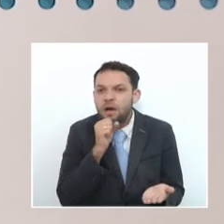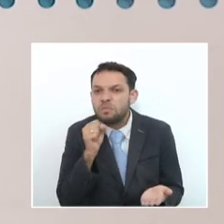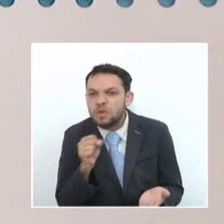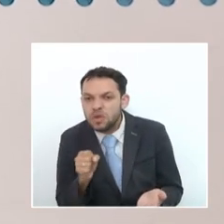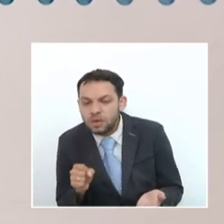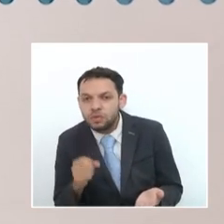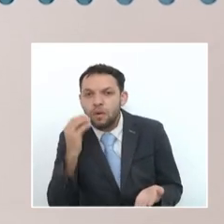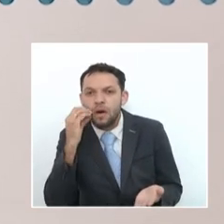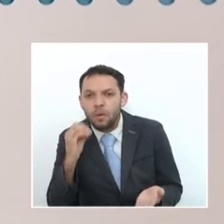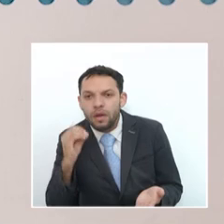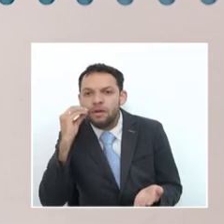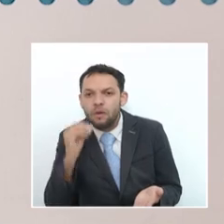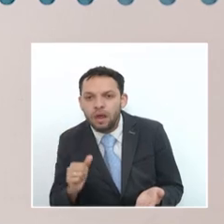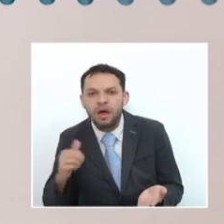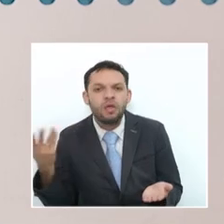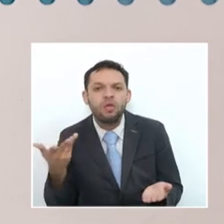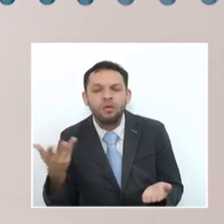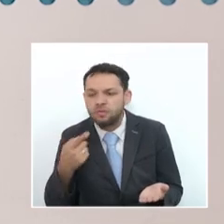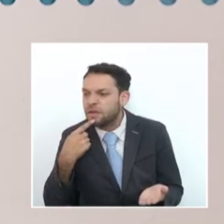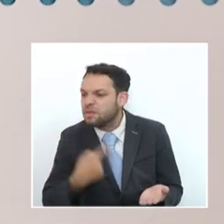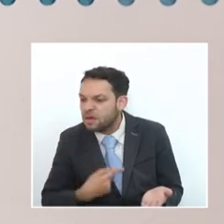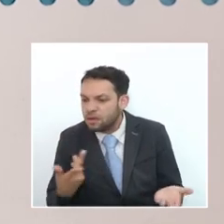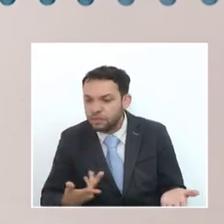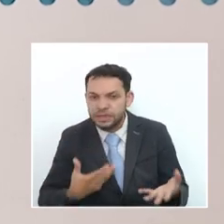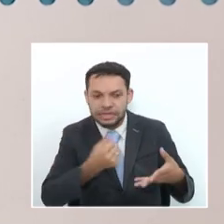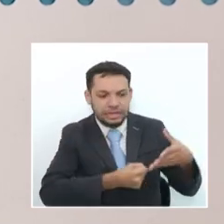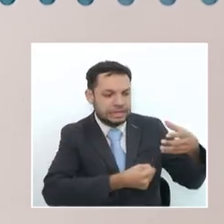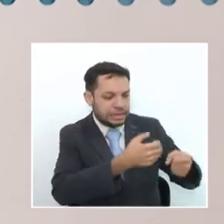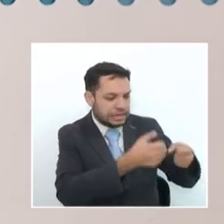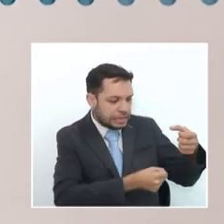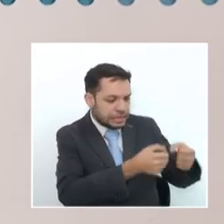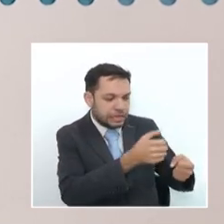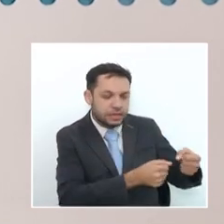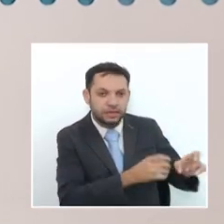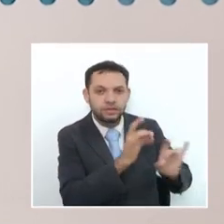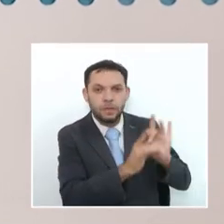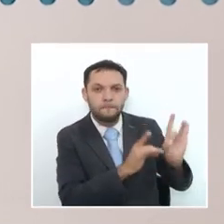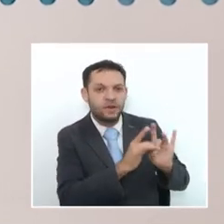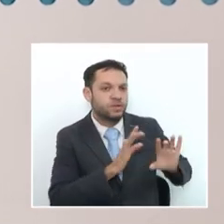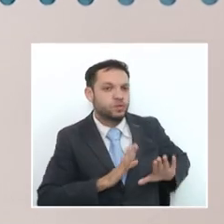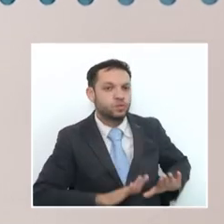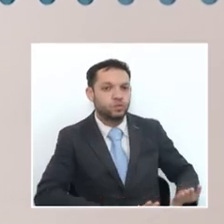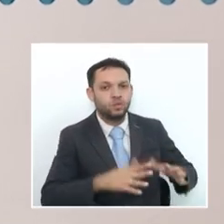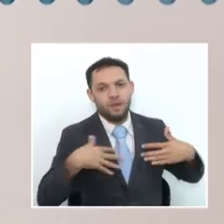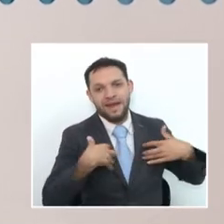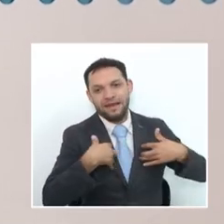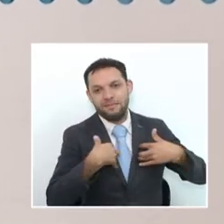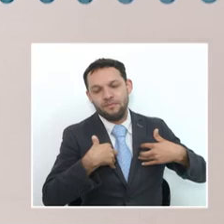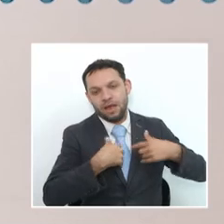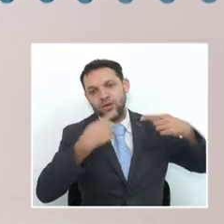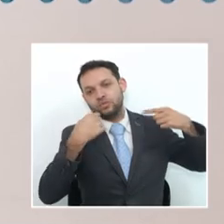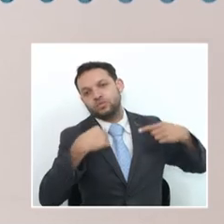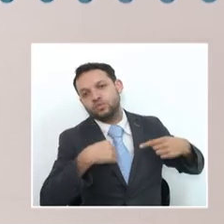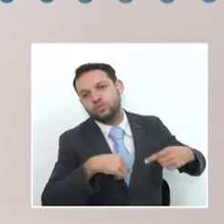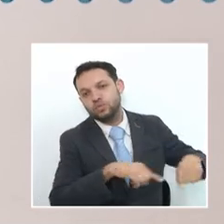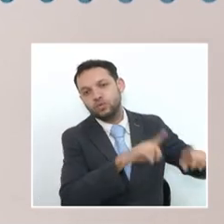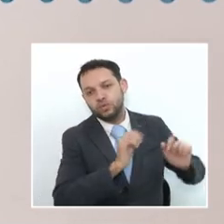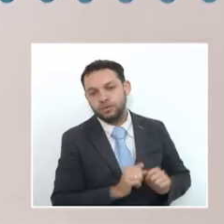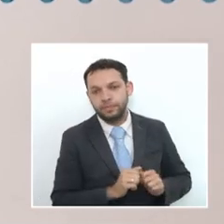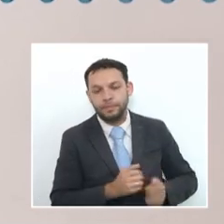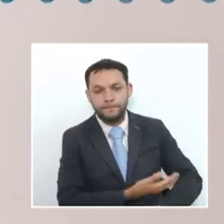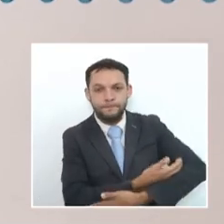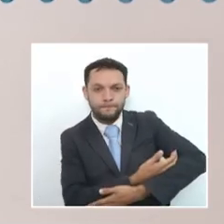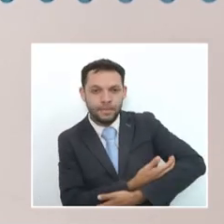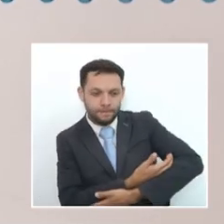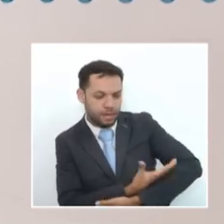quedaron con esa historia? La leche es maravillosa para un ternero. Y la leche materna,